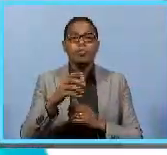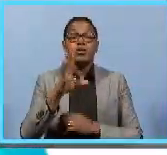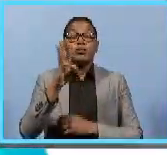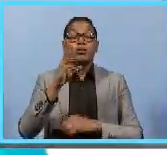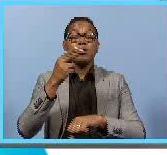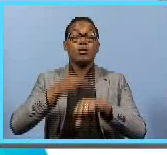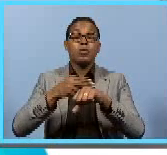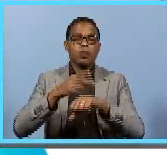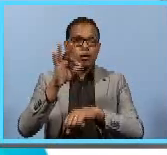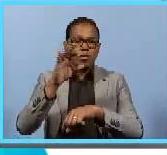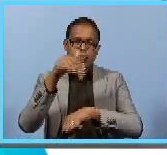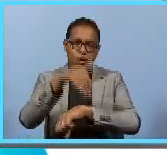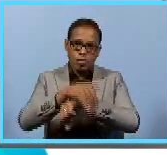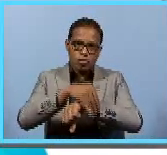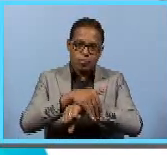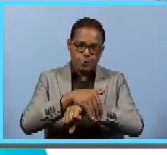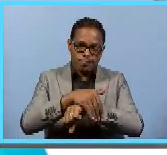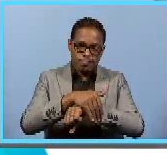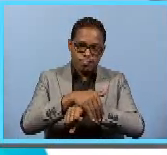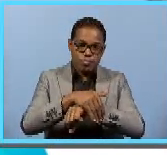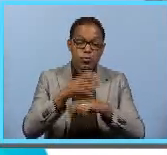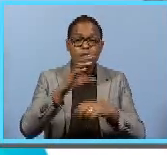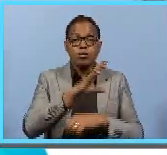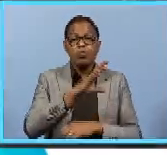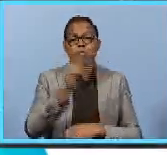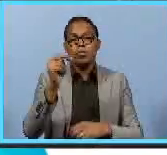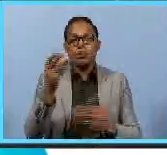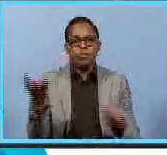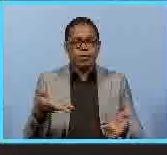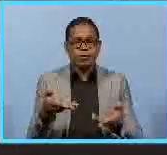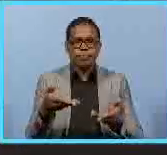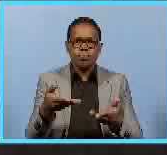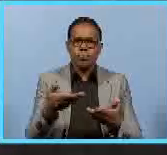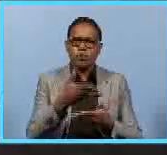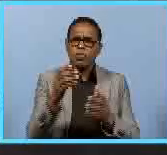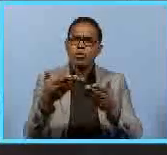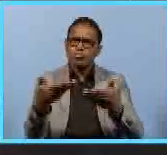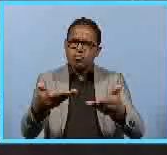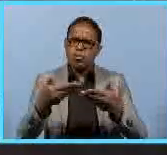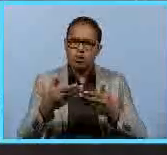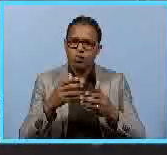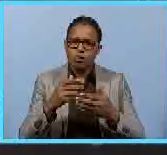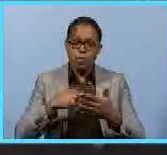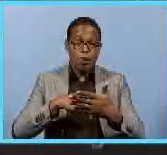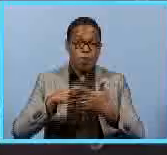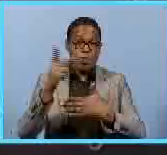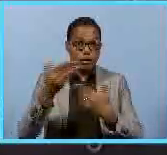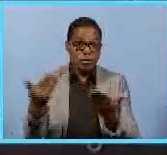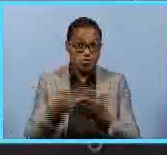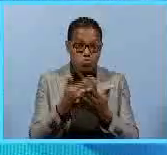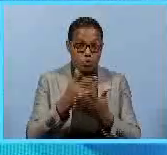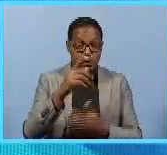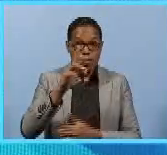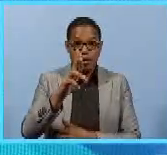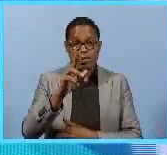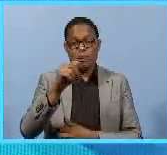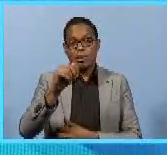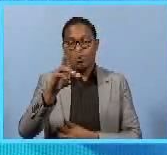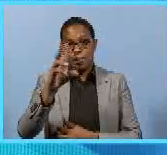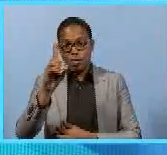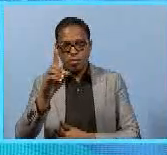6 de la tarde como a las 9 de la noche en Central de Noticias. A ustedes les invitamos a continuar con la nueva programación de RTVD, tu